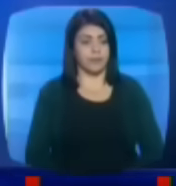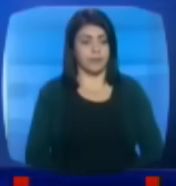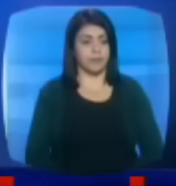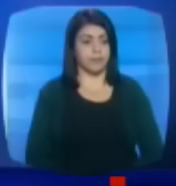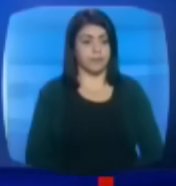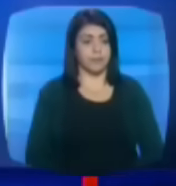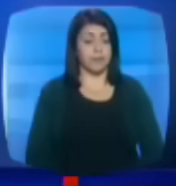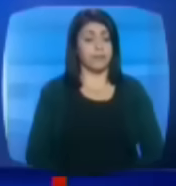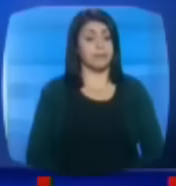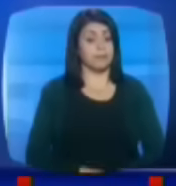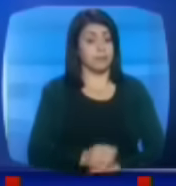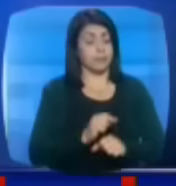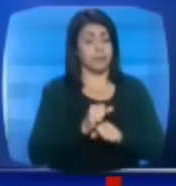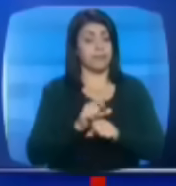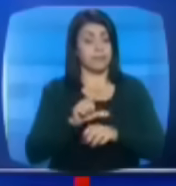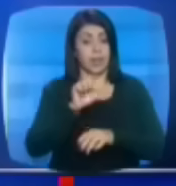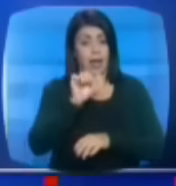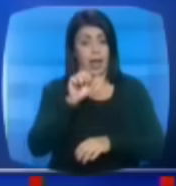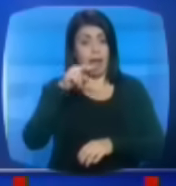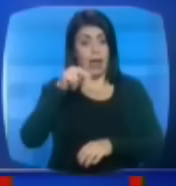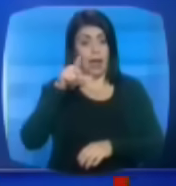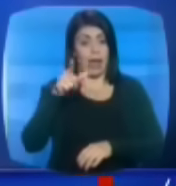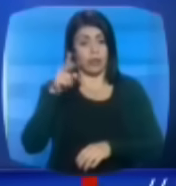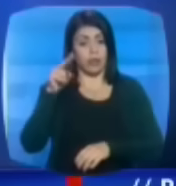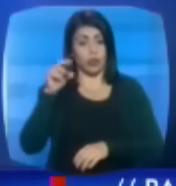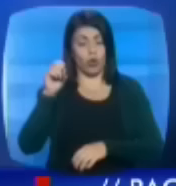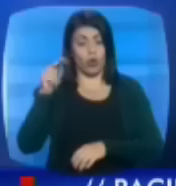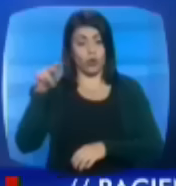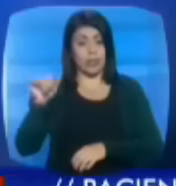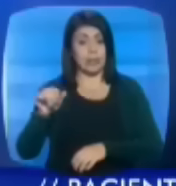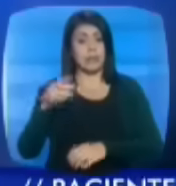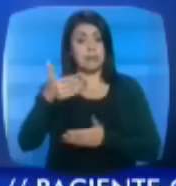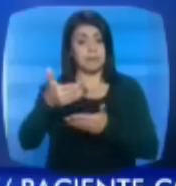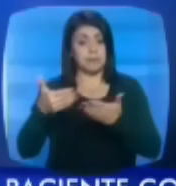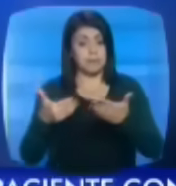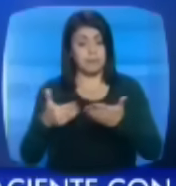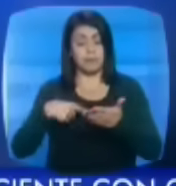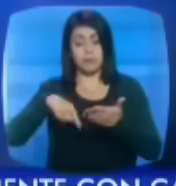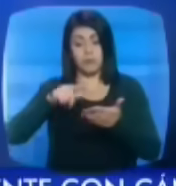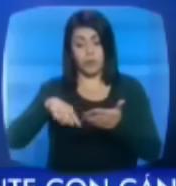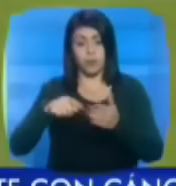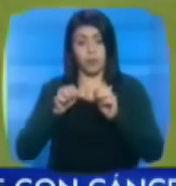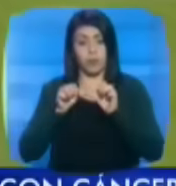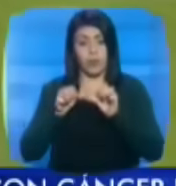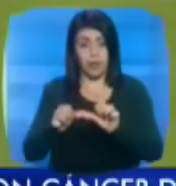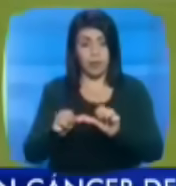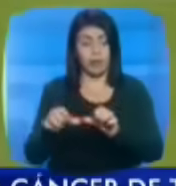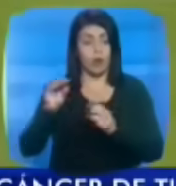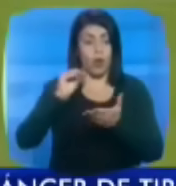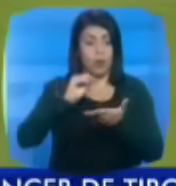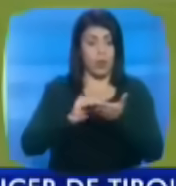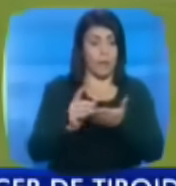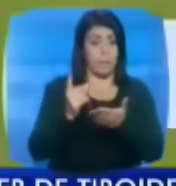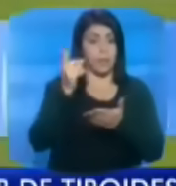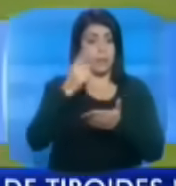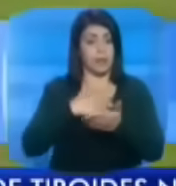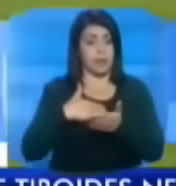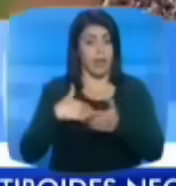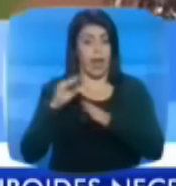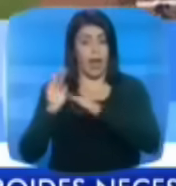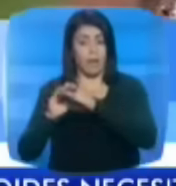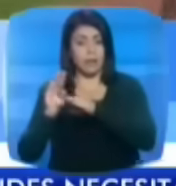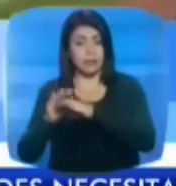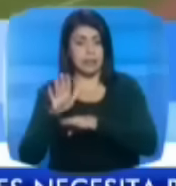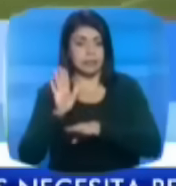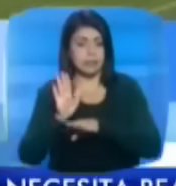Nos vamos a la Gran Carpa porque Anthony Santander ya recibe ofertas para quedarse. Los Orioles de Baltimore ya hicieron el primer intento